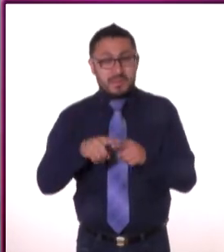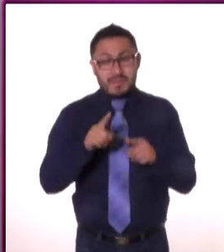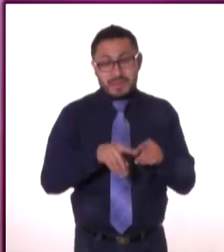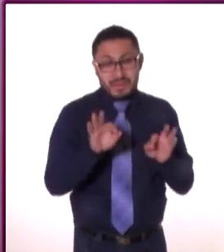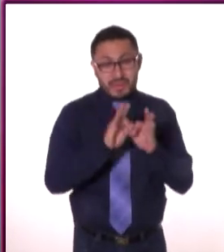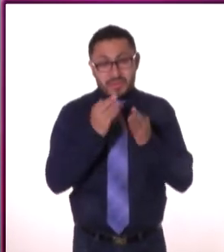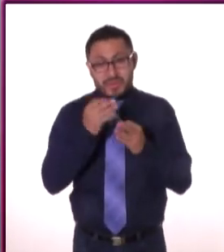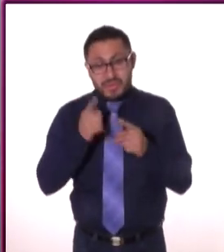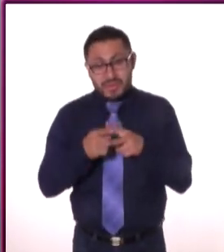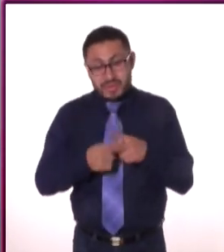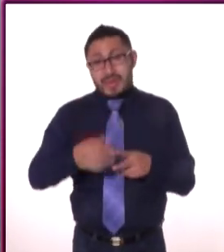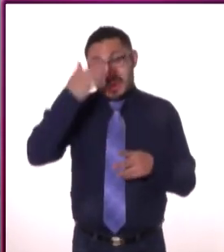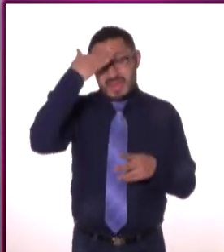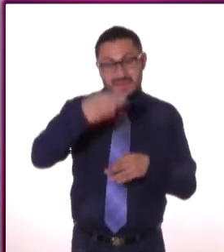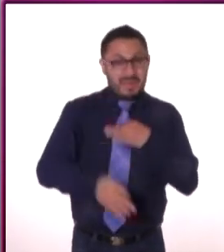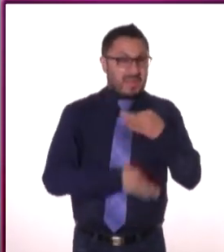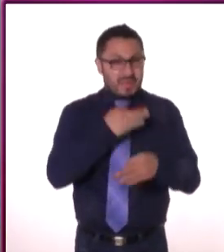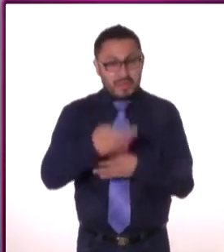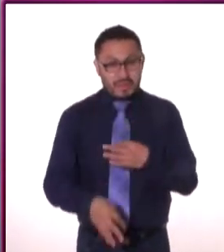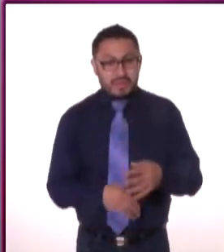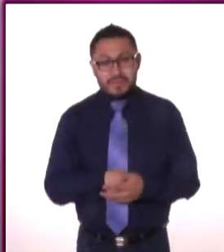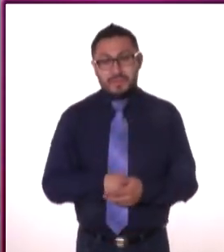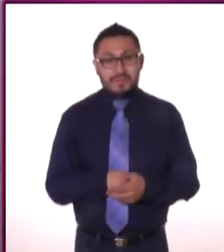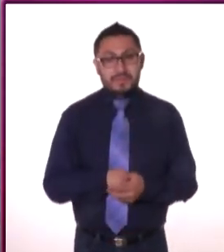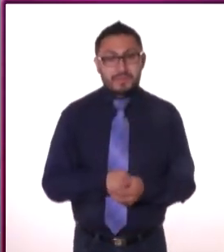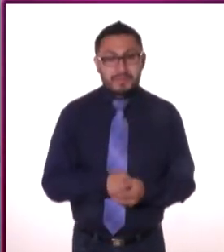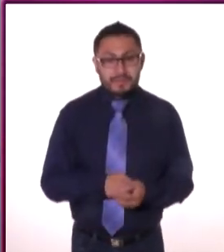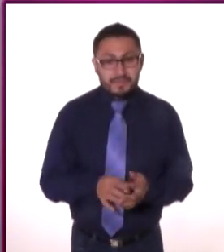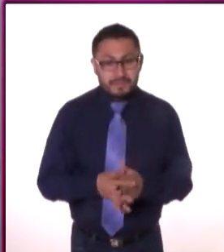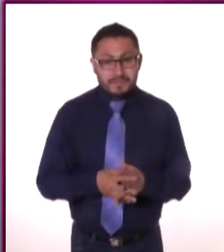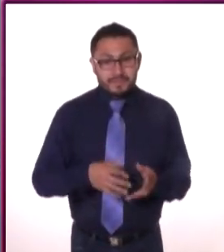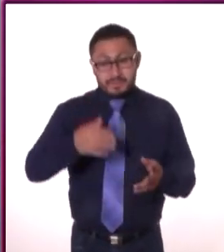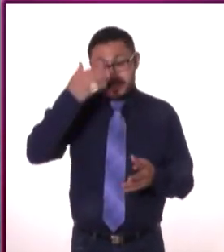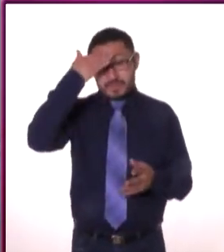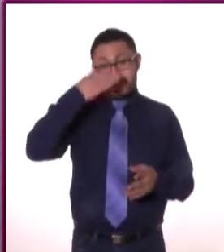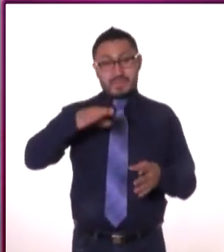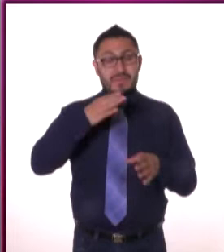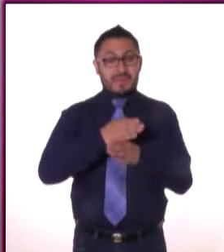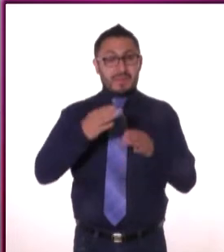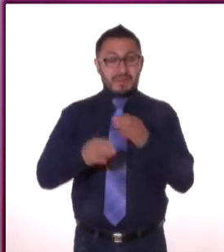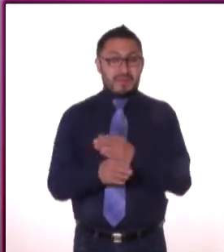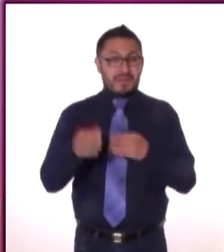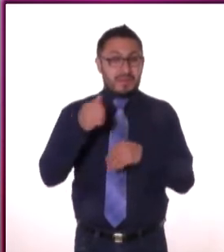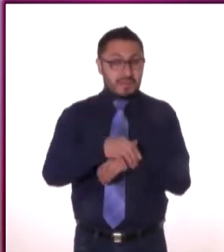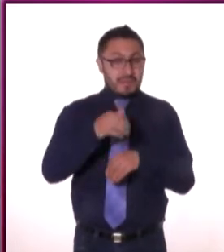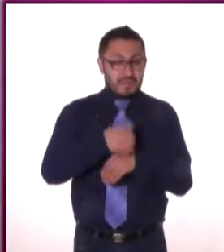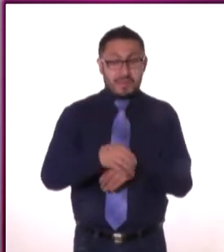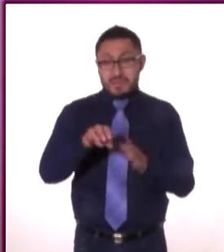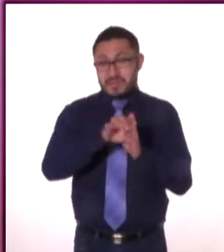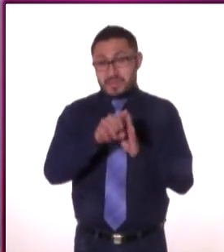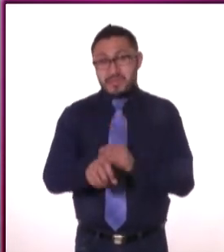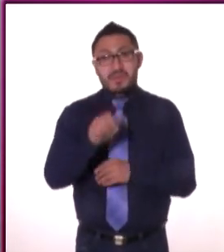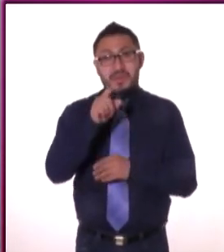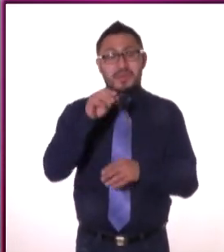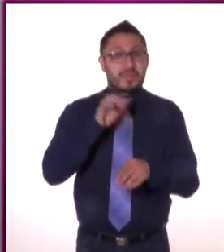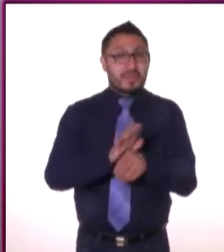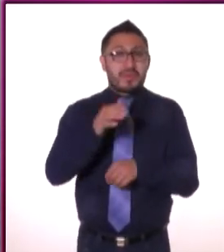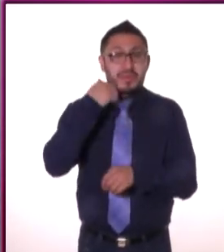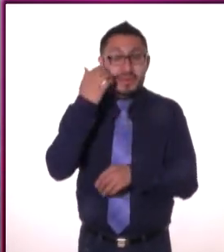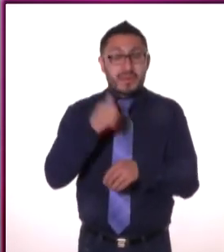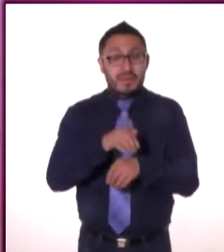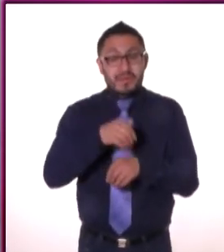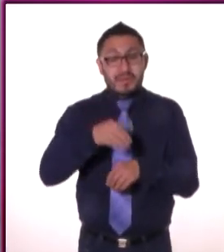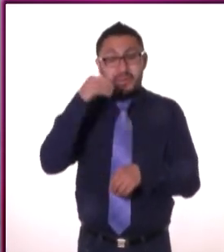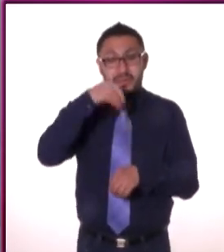cubo, el dodecaedro. Se sabía cuáles eran todos, eso no es nada trivial. Se sabían cosas acerca de números. Por ejemplo, ya se sabía también